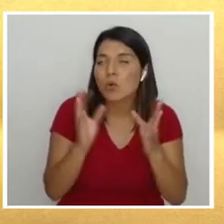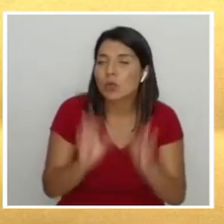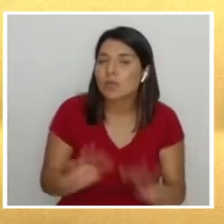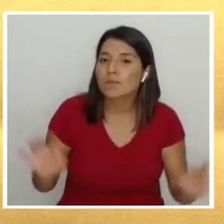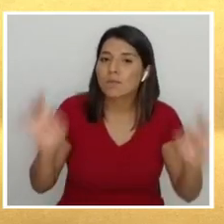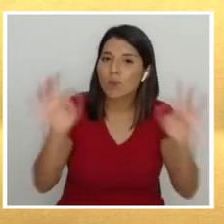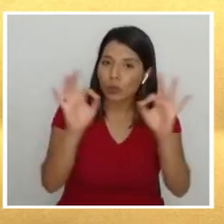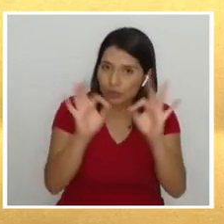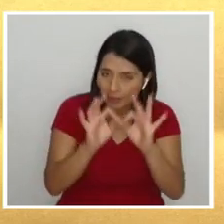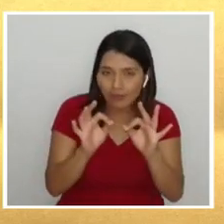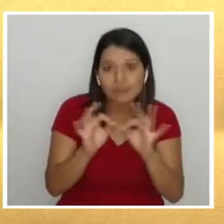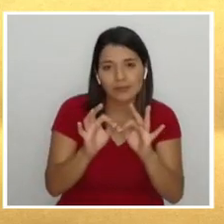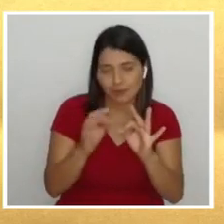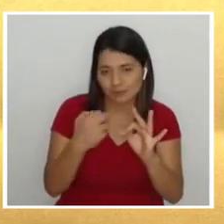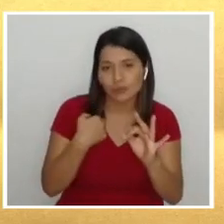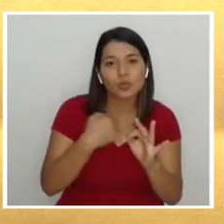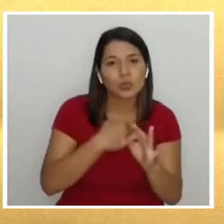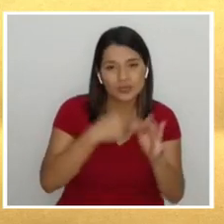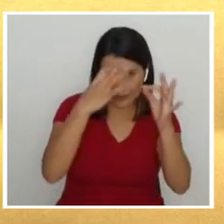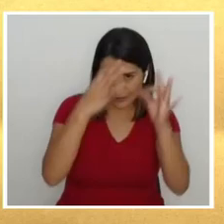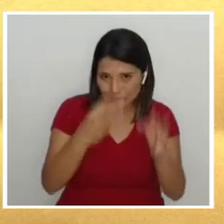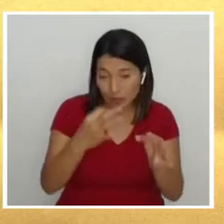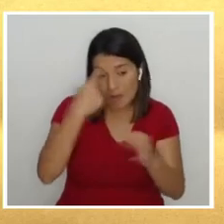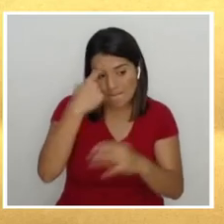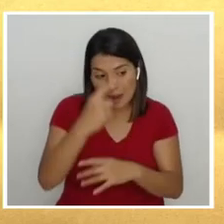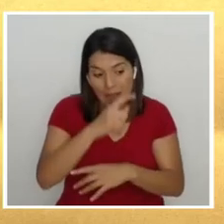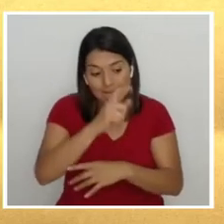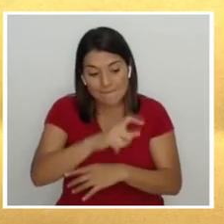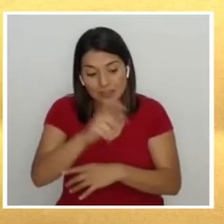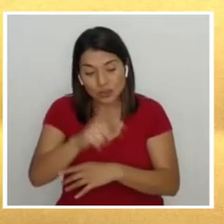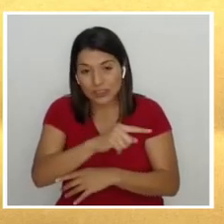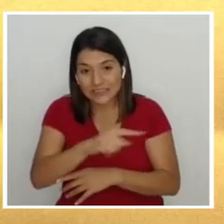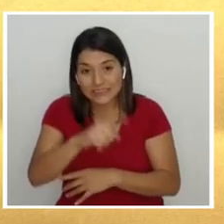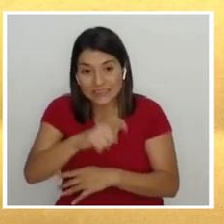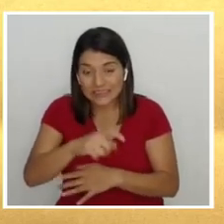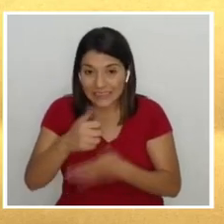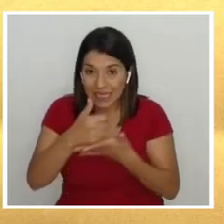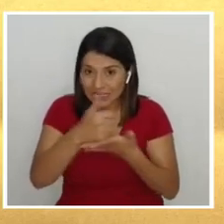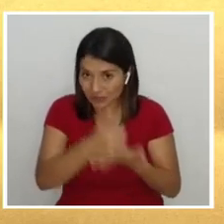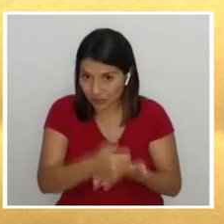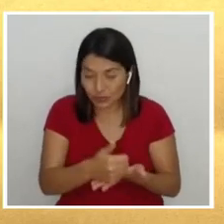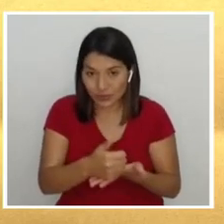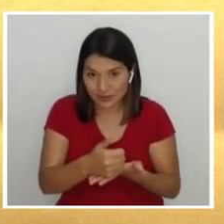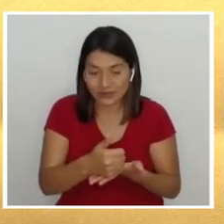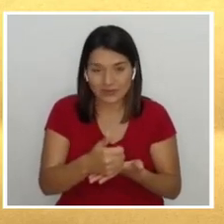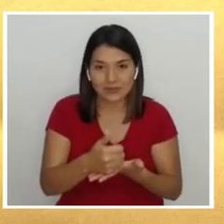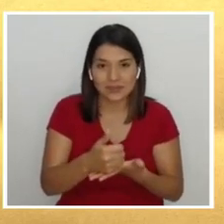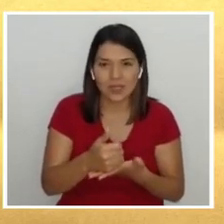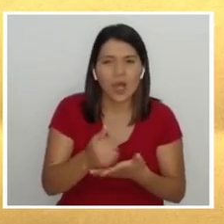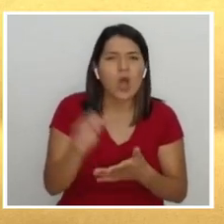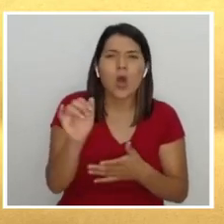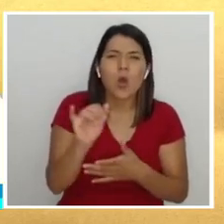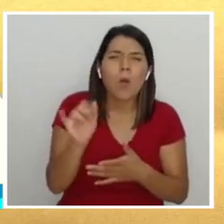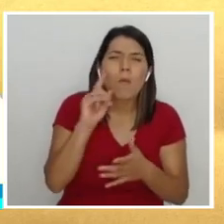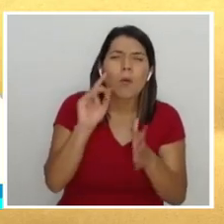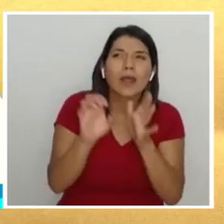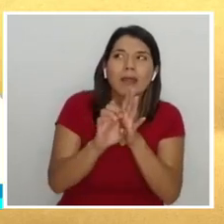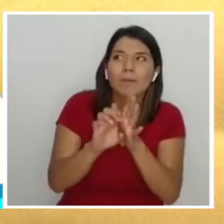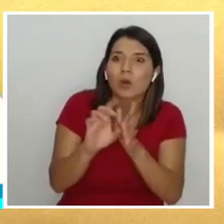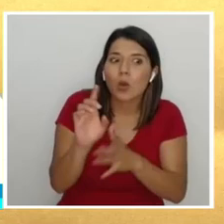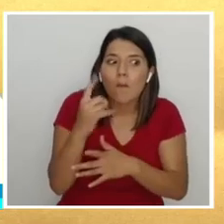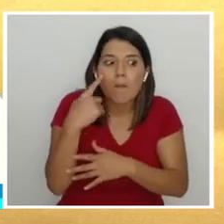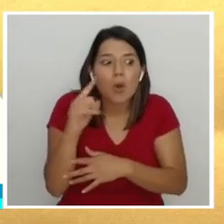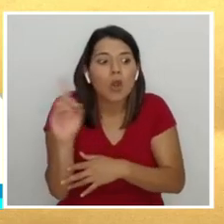han sufrido el accidente. Estoy hablando de por dónde vamos a efectuar el rescate, a quiénes vamos a